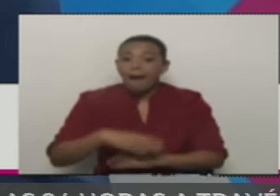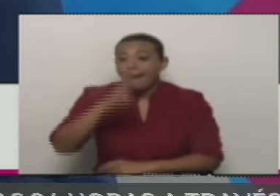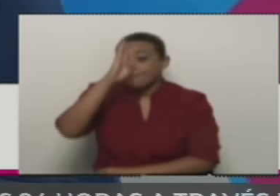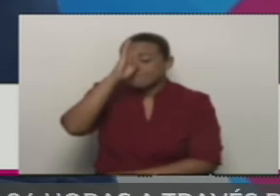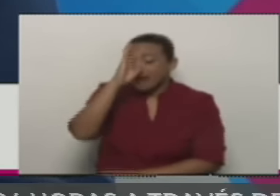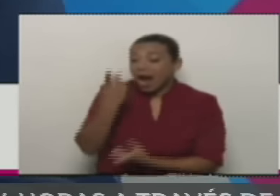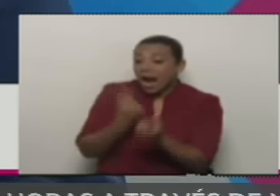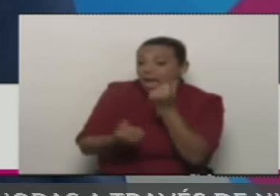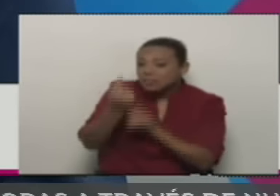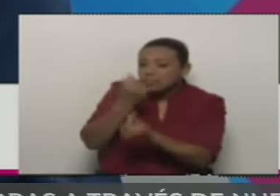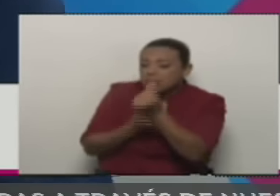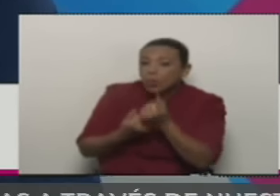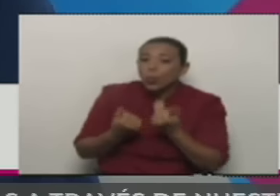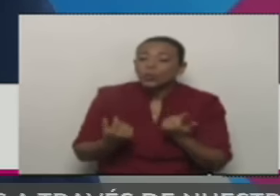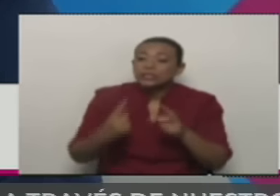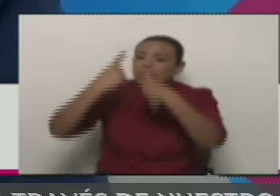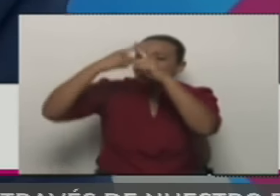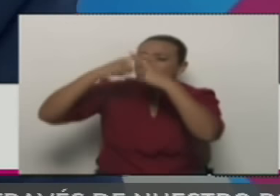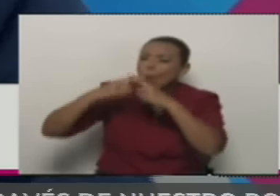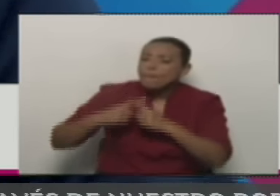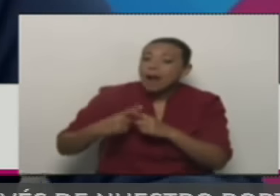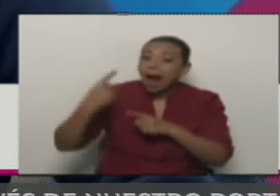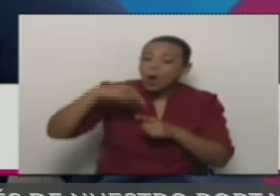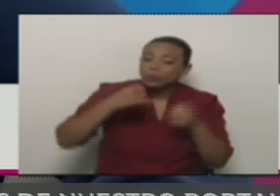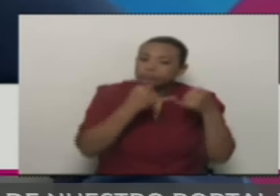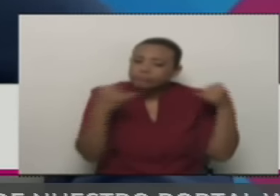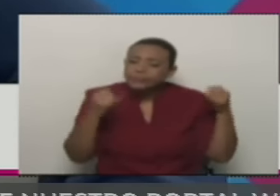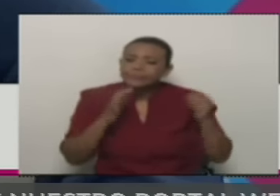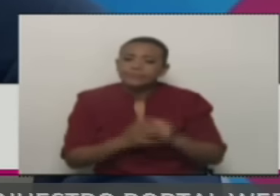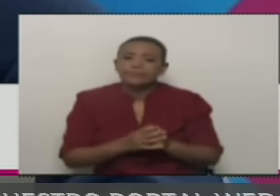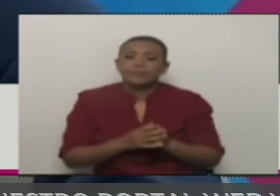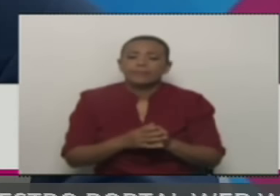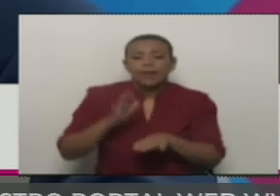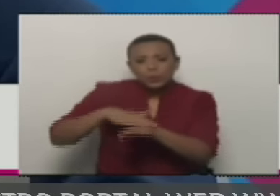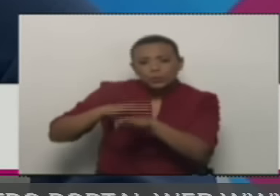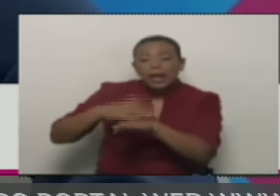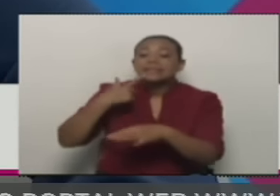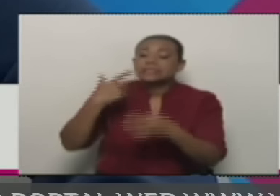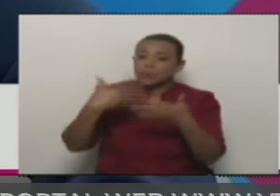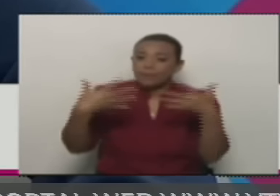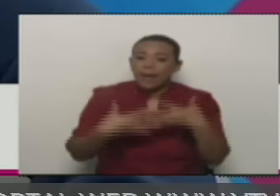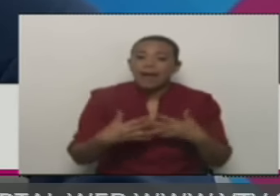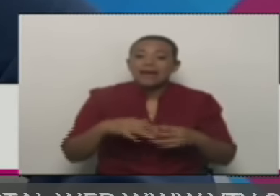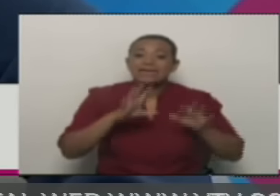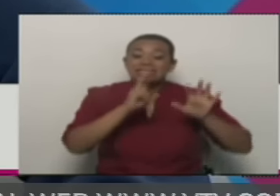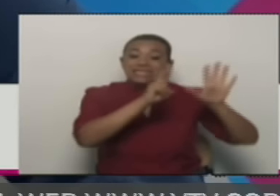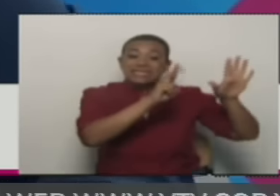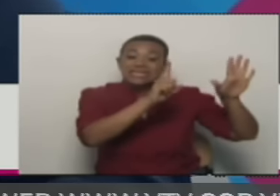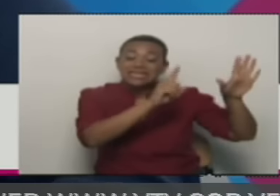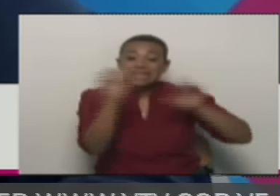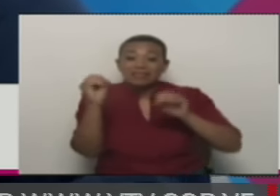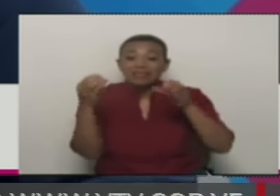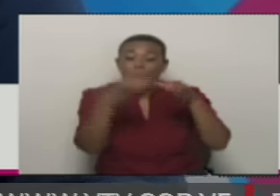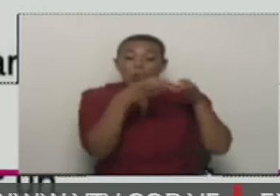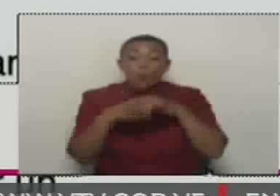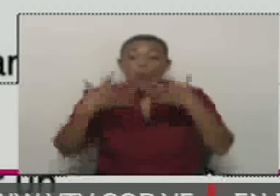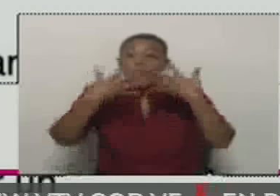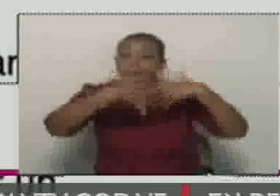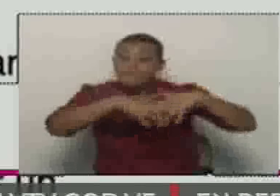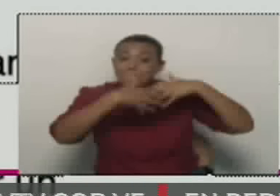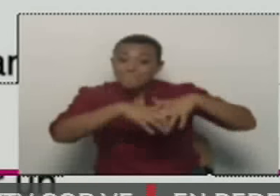Negocio y sumarla a esta del inicio. Cito textualmente, más de 70 grupos empresariales